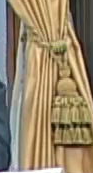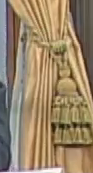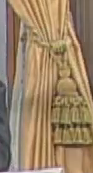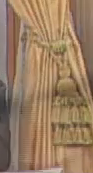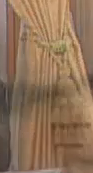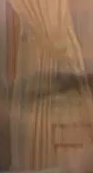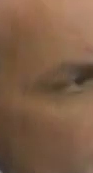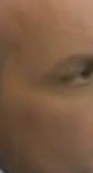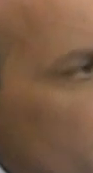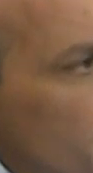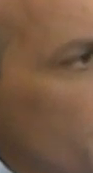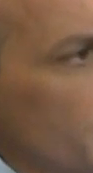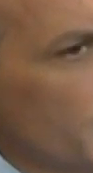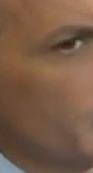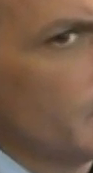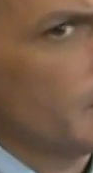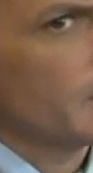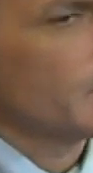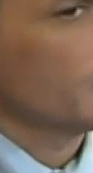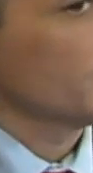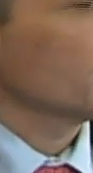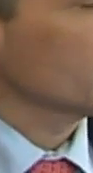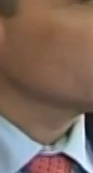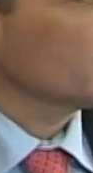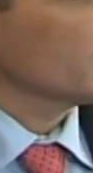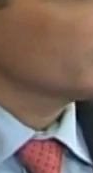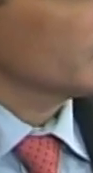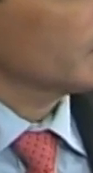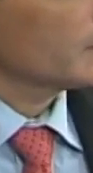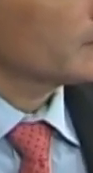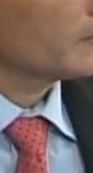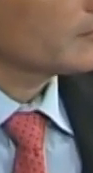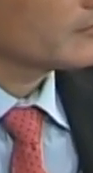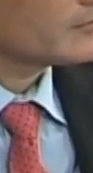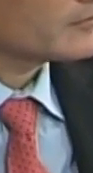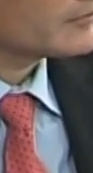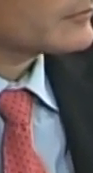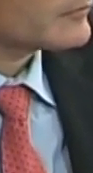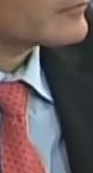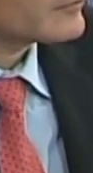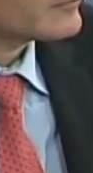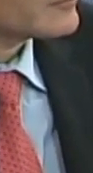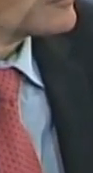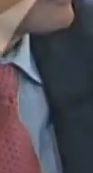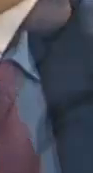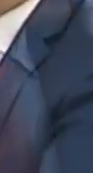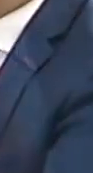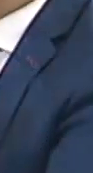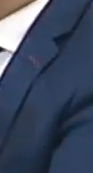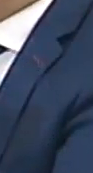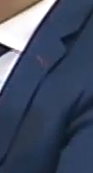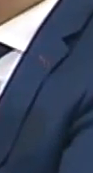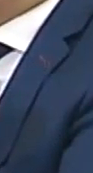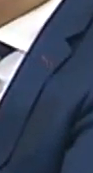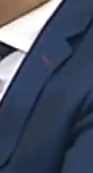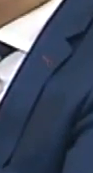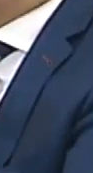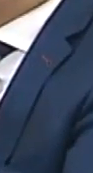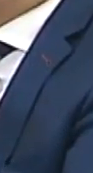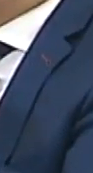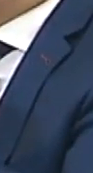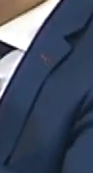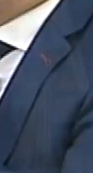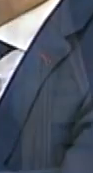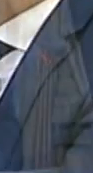hogar y de medicamentos. Se ha hecho con paciencia, con